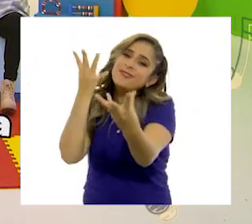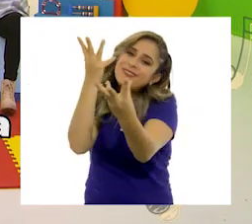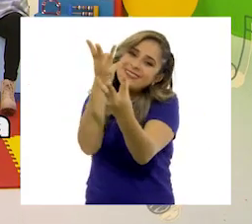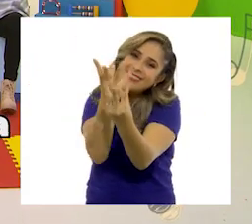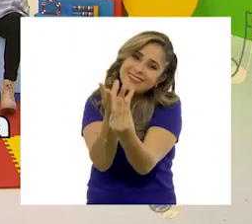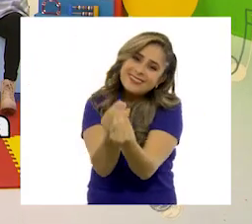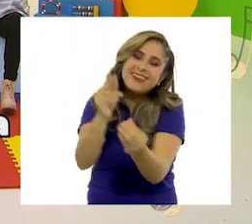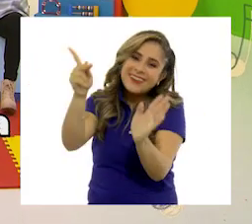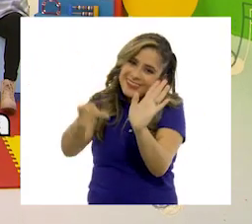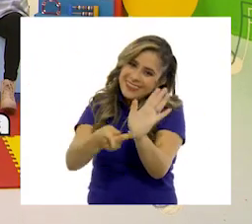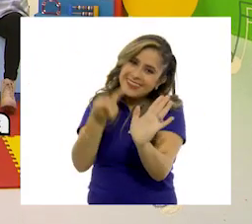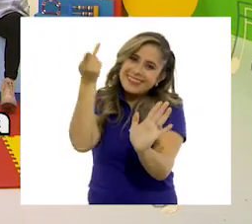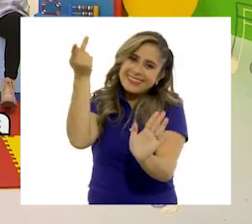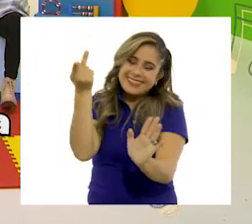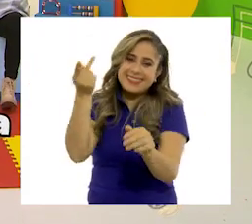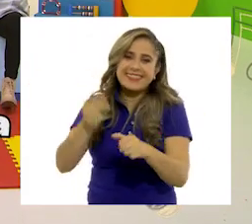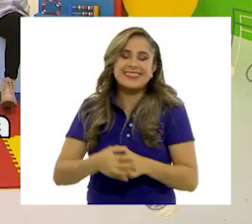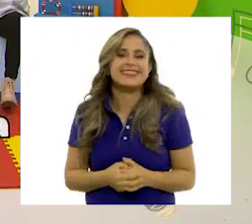reunirá.